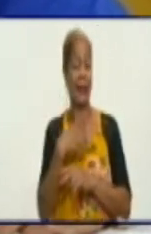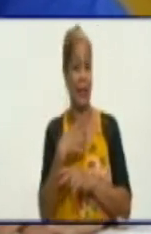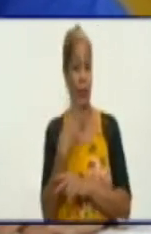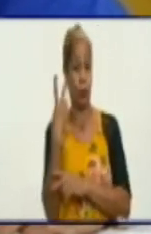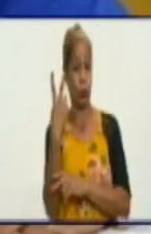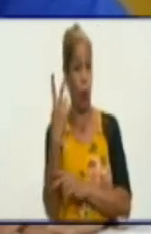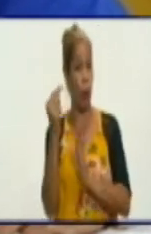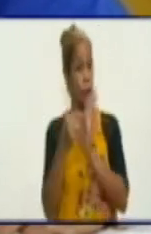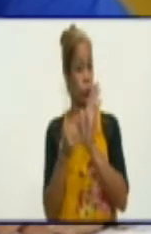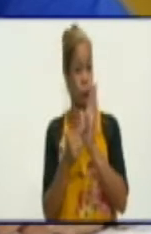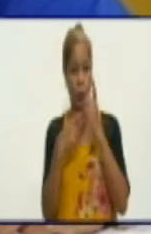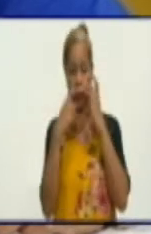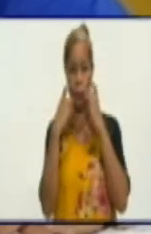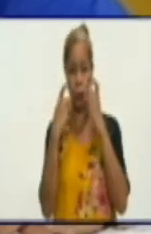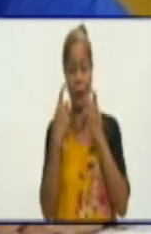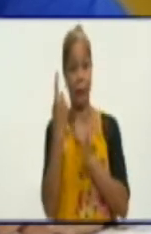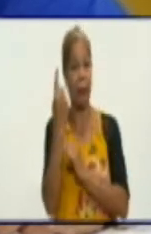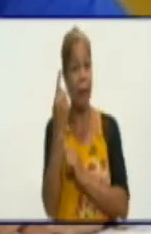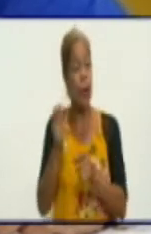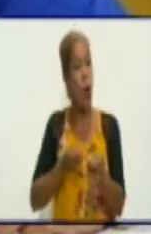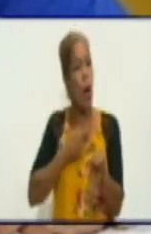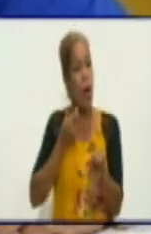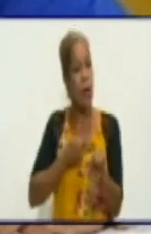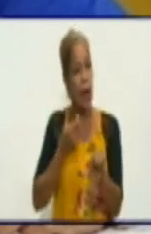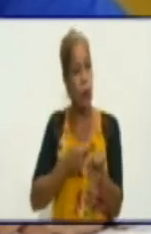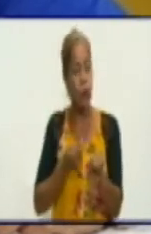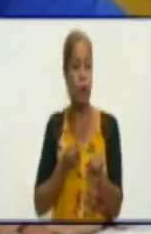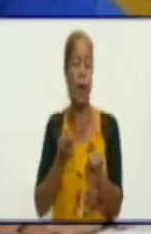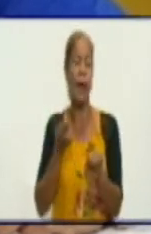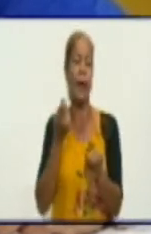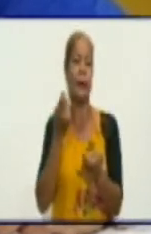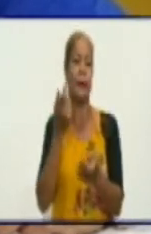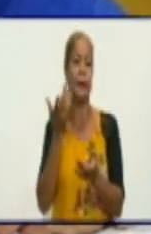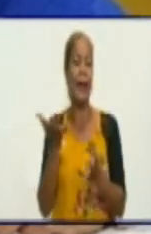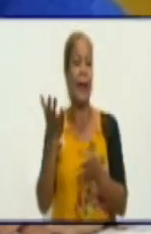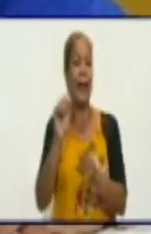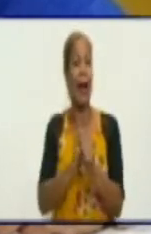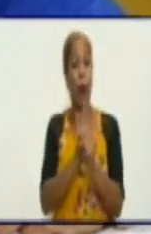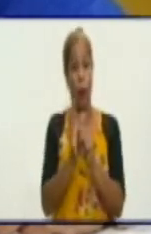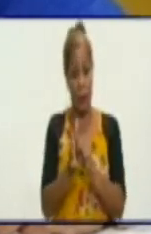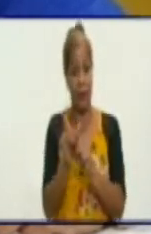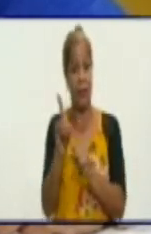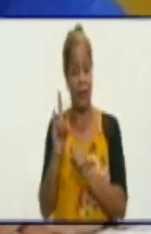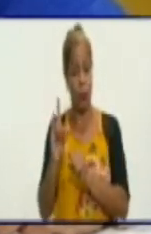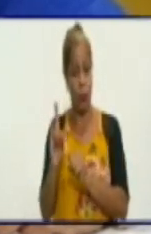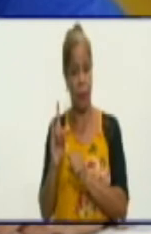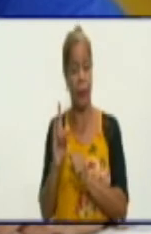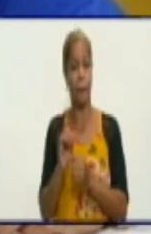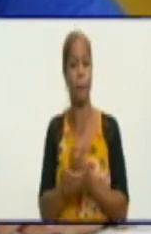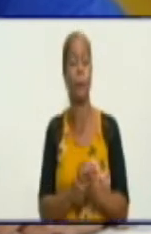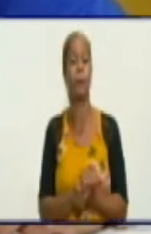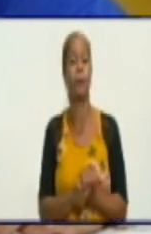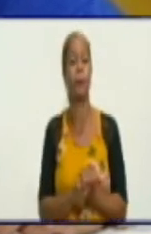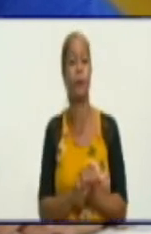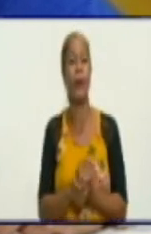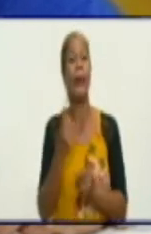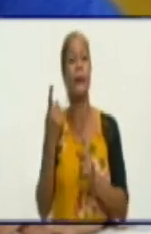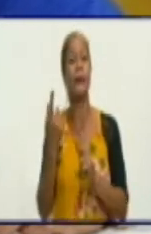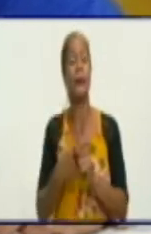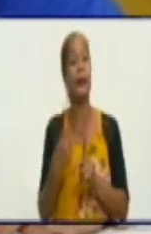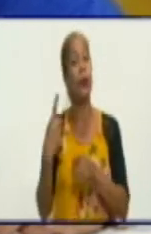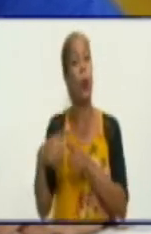como nosotros estamos recibiendo la fecha de este primero de mayo, en la lucha contra esta pandemia COVID-2019, y